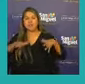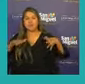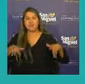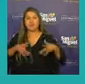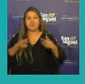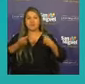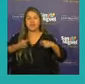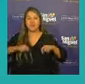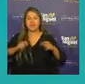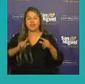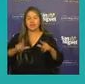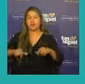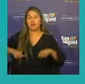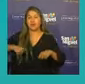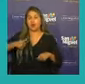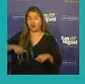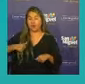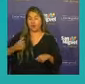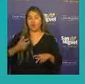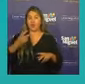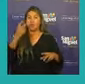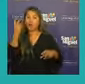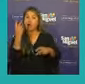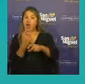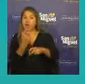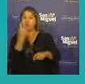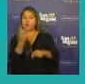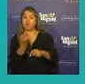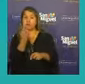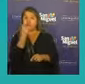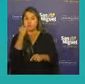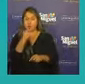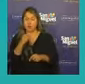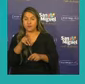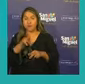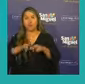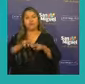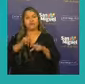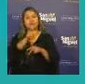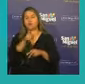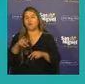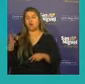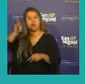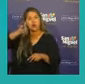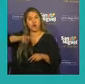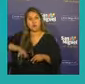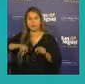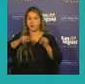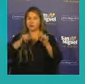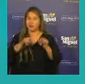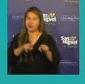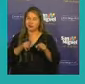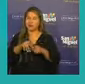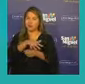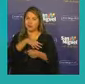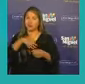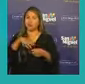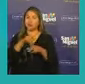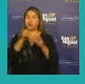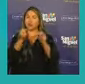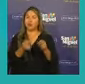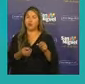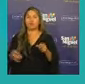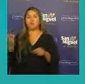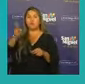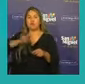los jóvenes que han delinquido por primera vez, hacer que no reincidan y que puedan reinsertarse de la